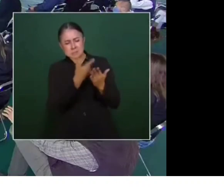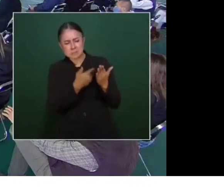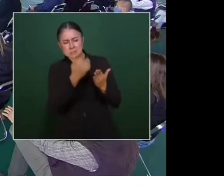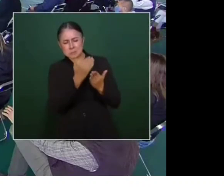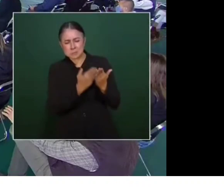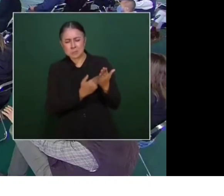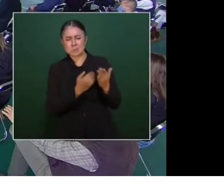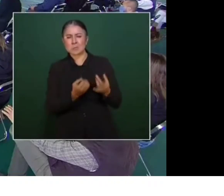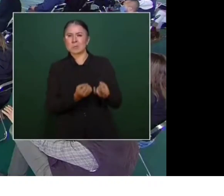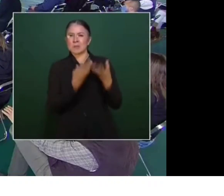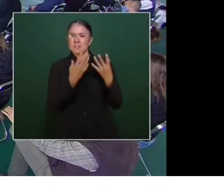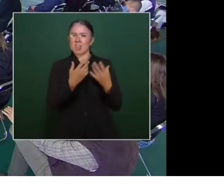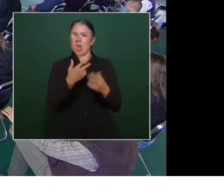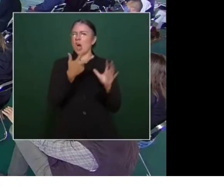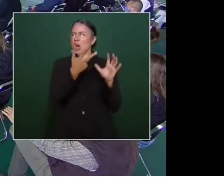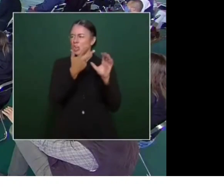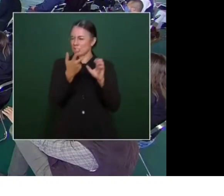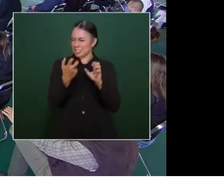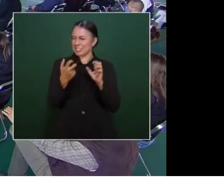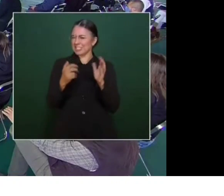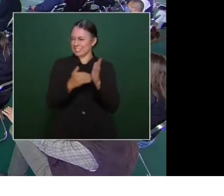20 mil millones de